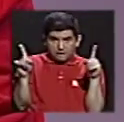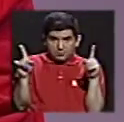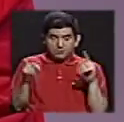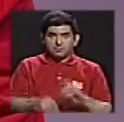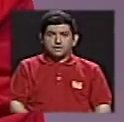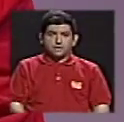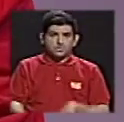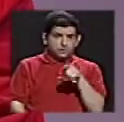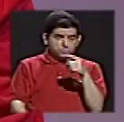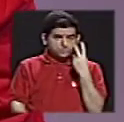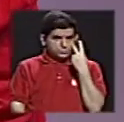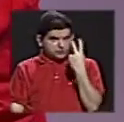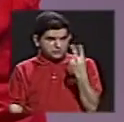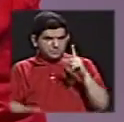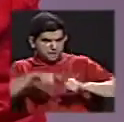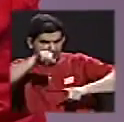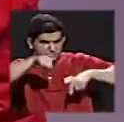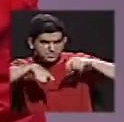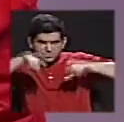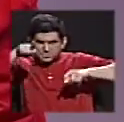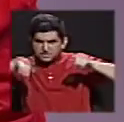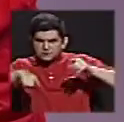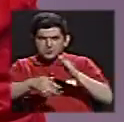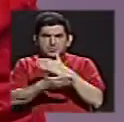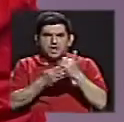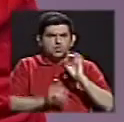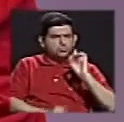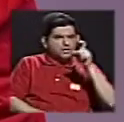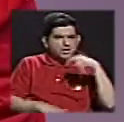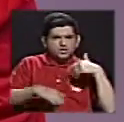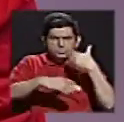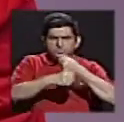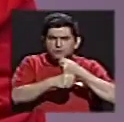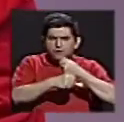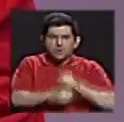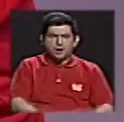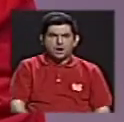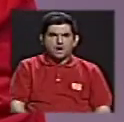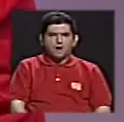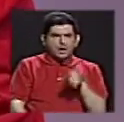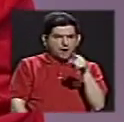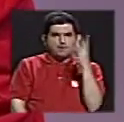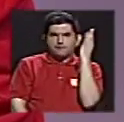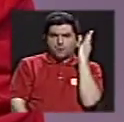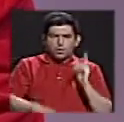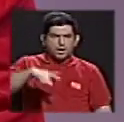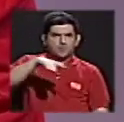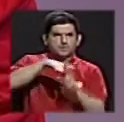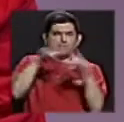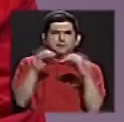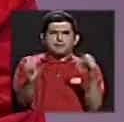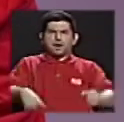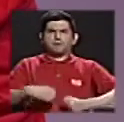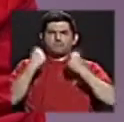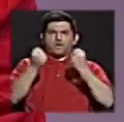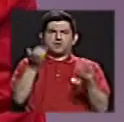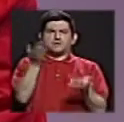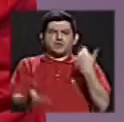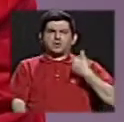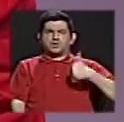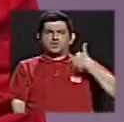que vos ves las estadísticas y el reflejo de algunos diagnósticos, se ve como la presencia de la mujer incluso es más fuerte que la del